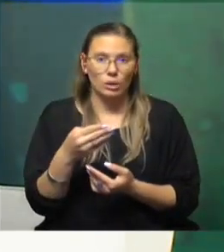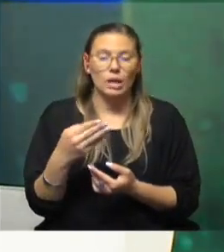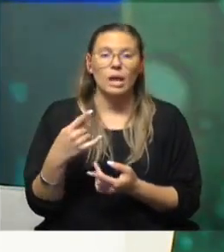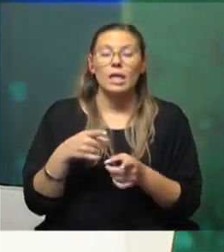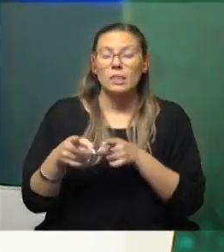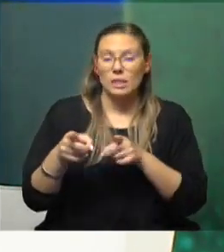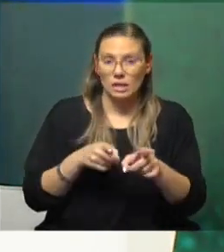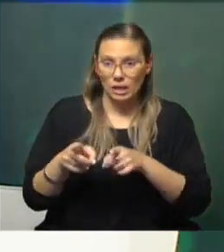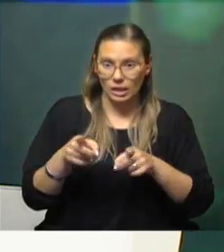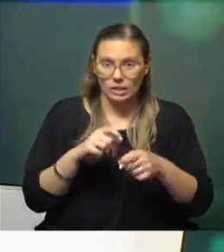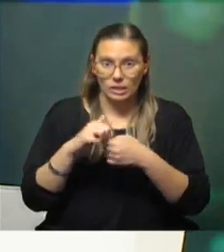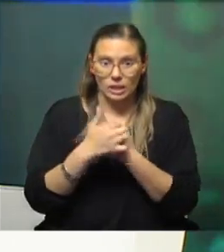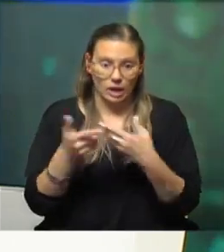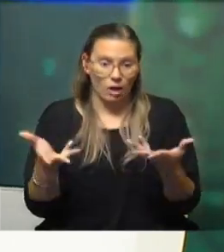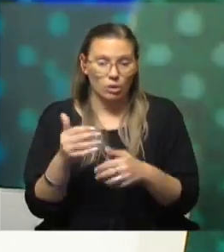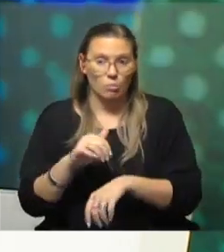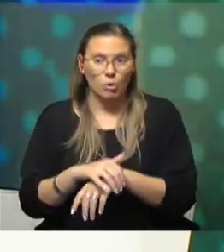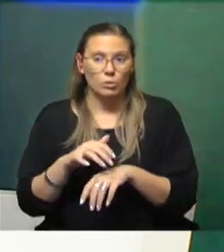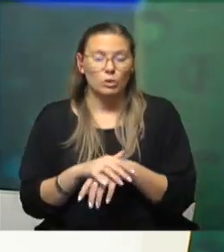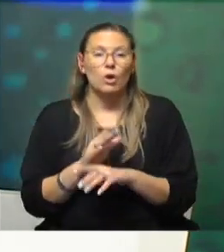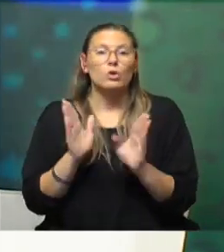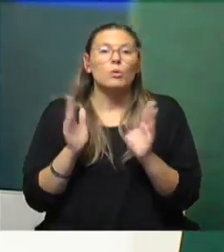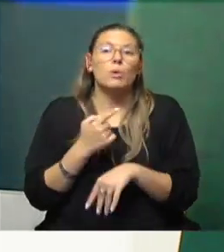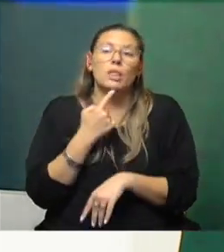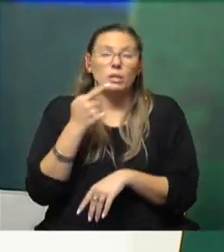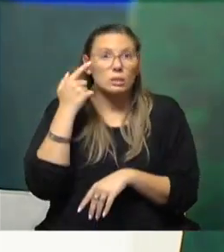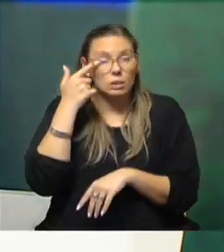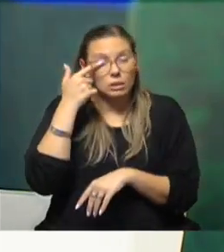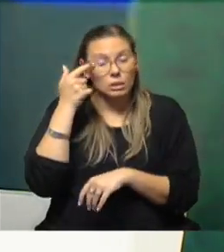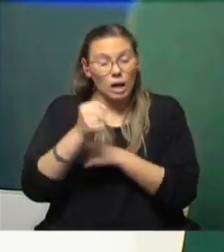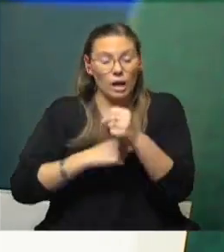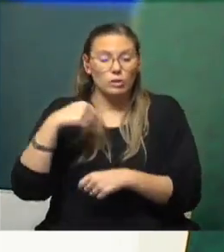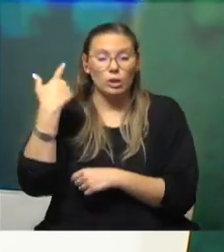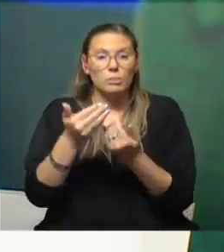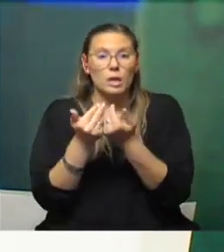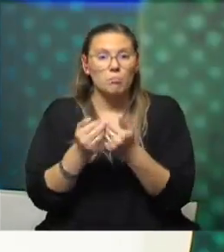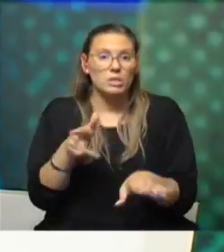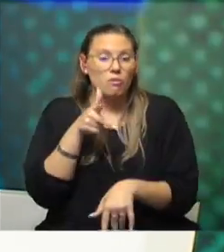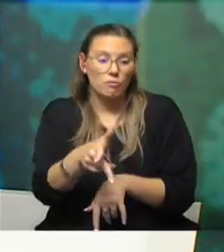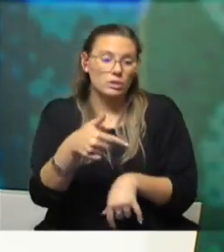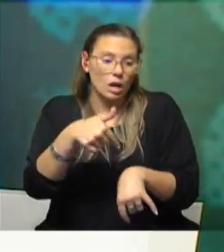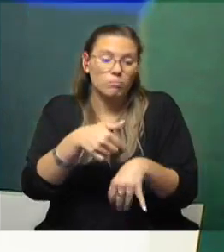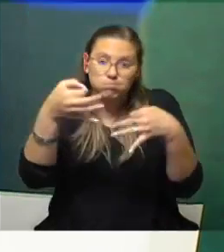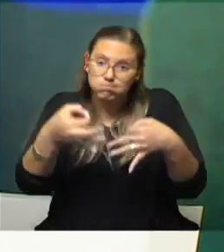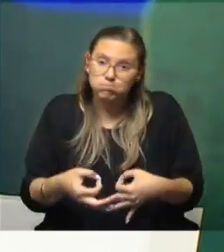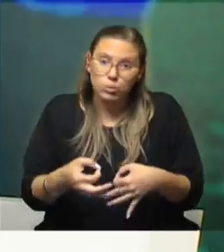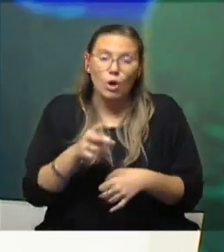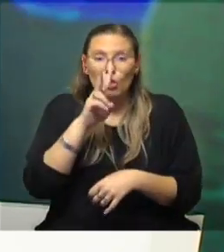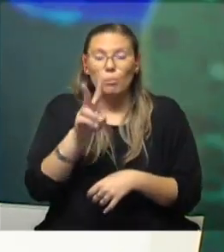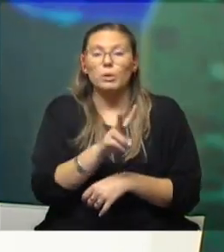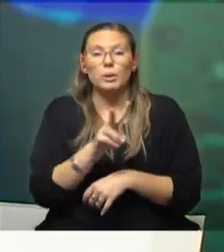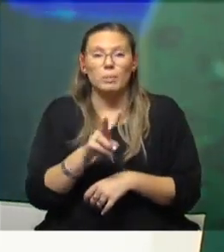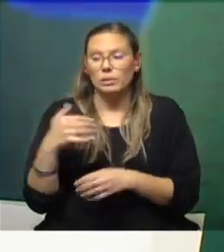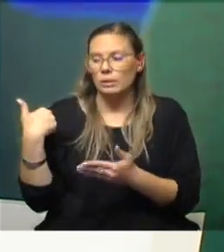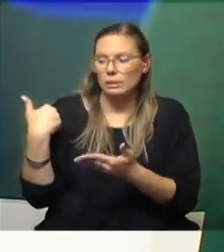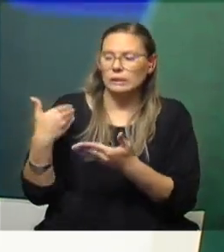en el que la dirigencia sindical dijo que, en realidad, en este momento no están en condiciones de asegurar que el año que viene las clases empiecen en fecha. Así que un 2022 que viene